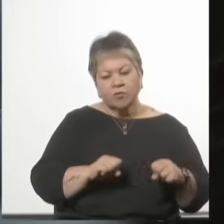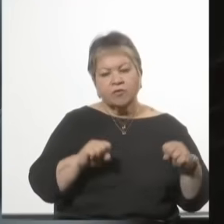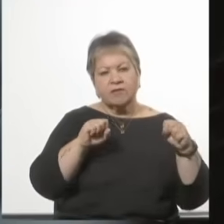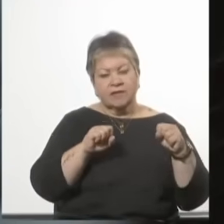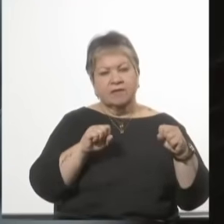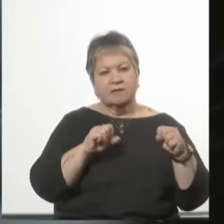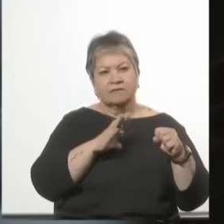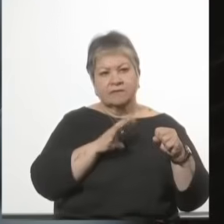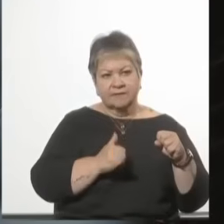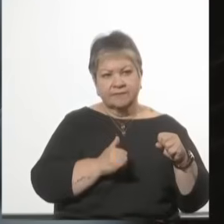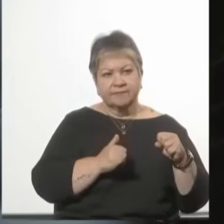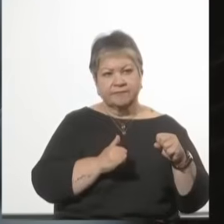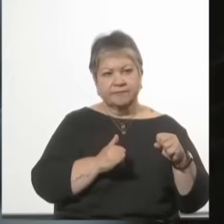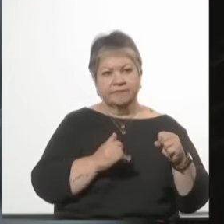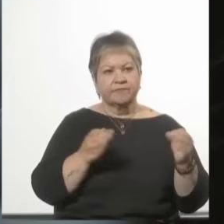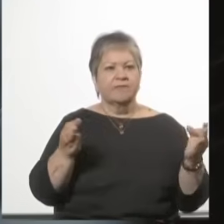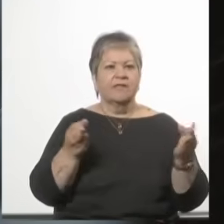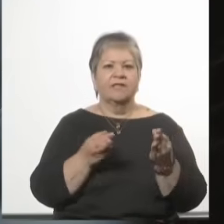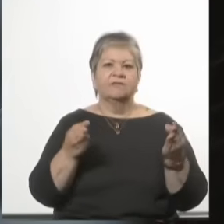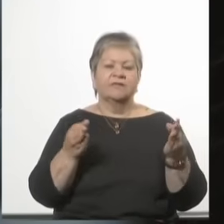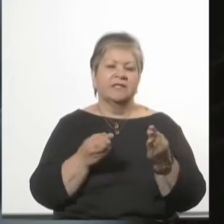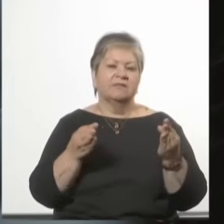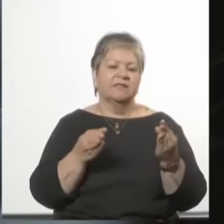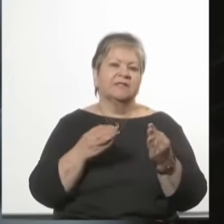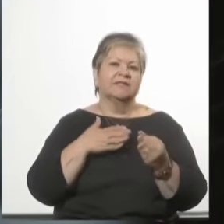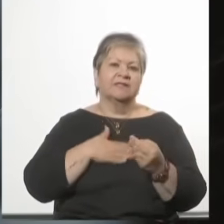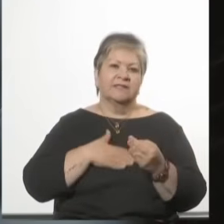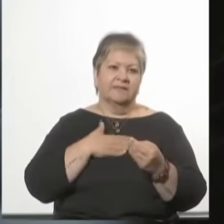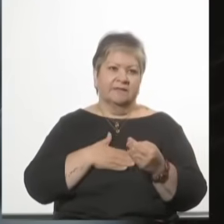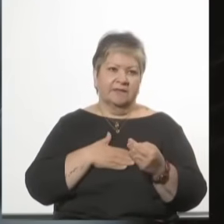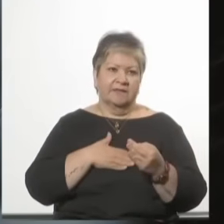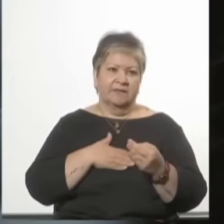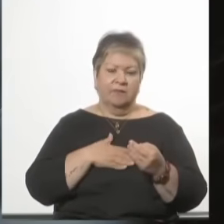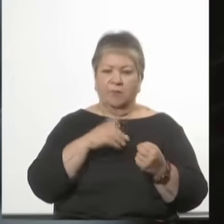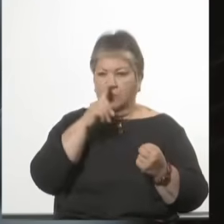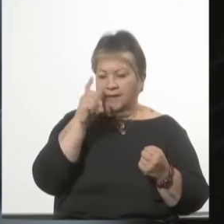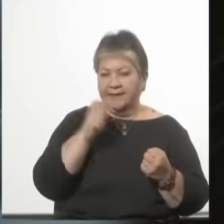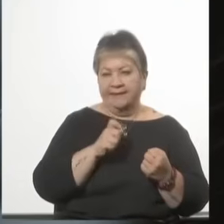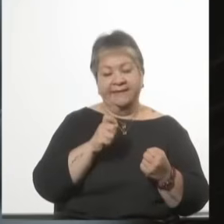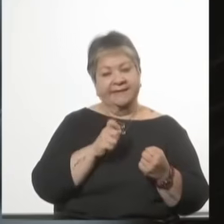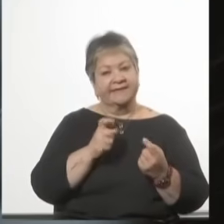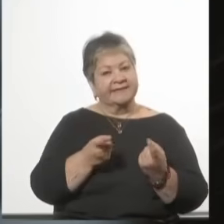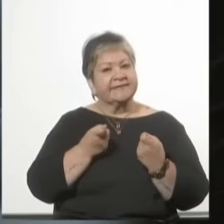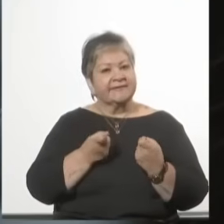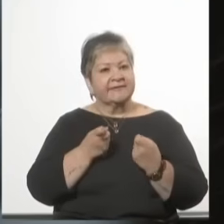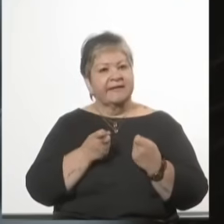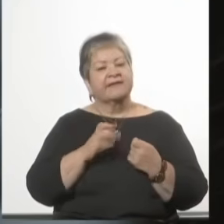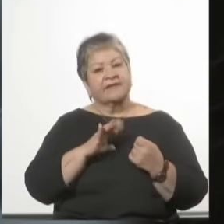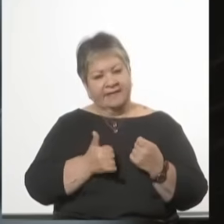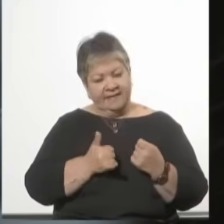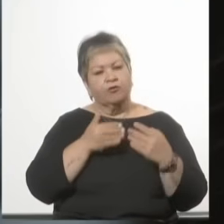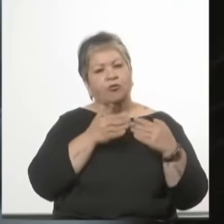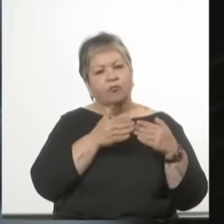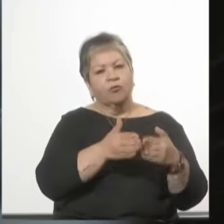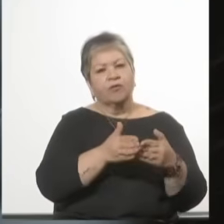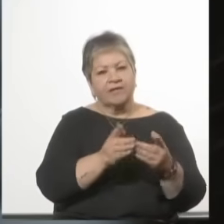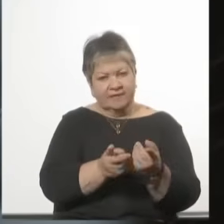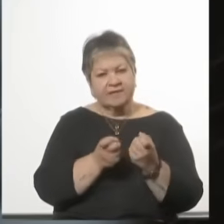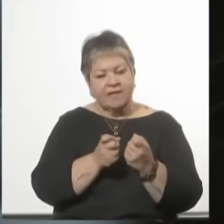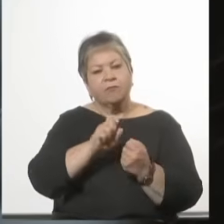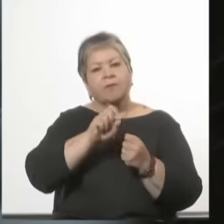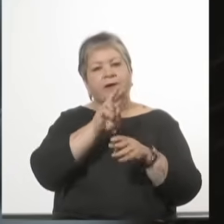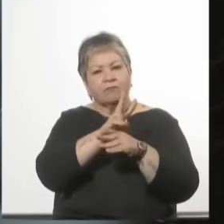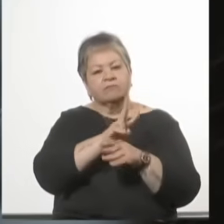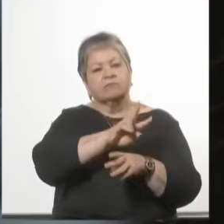como especialmente en buscar satisfacer la urgente necesidad de contar con los buques necesarios para